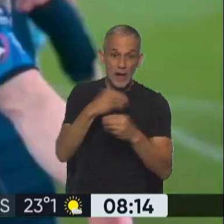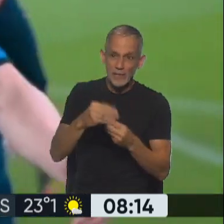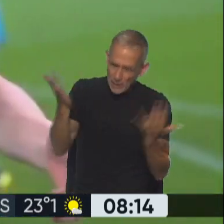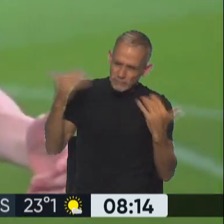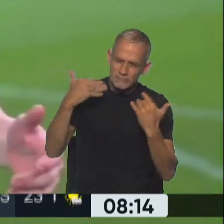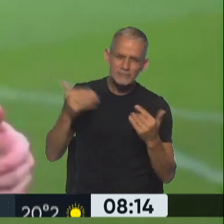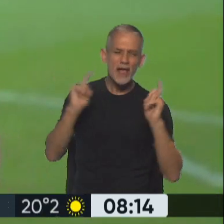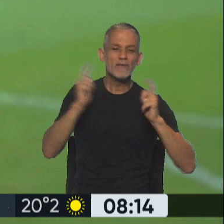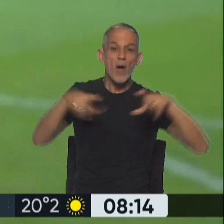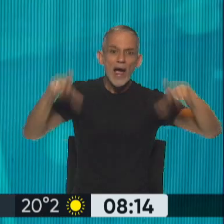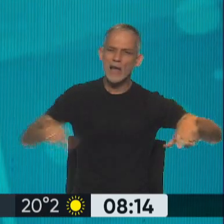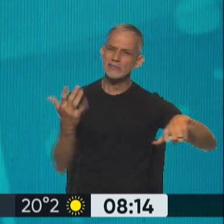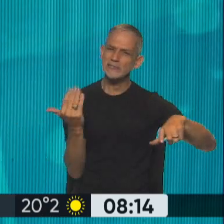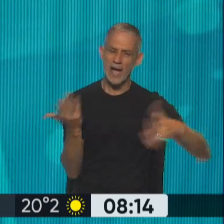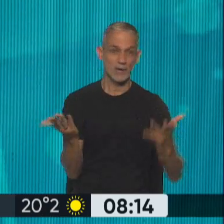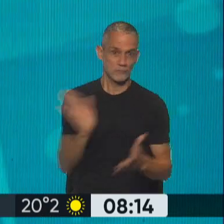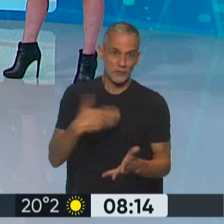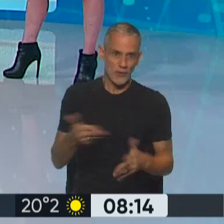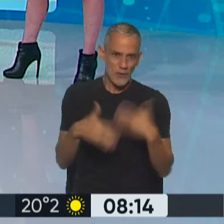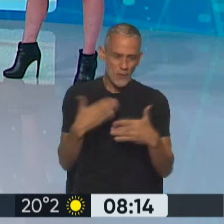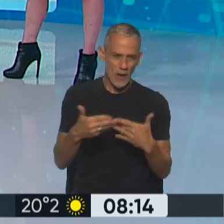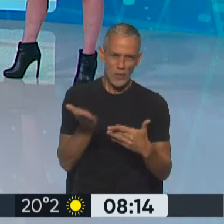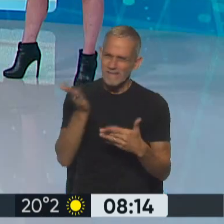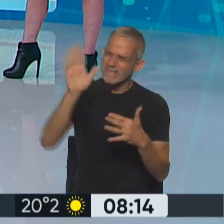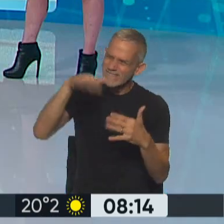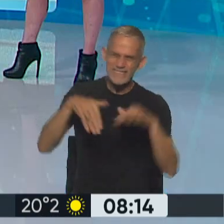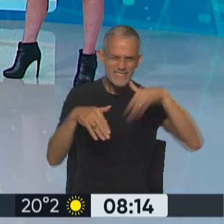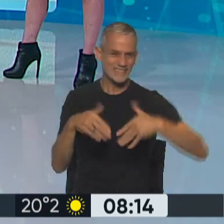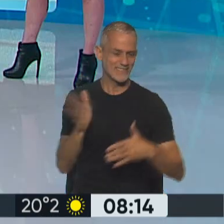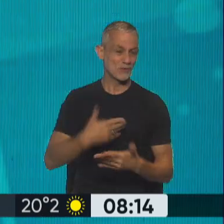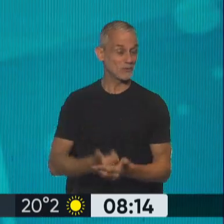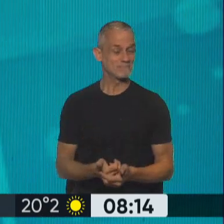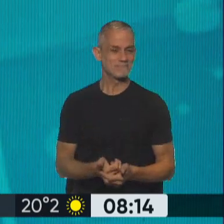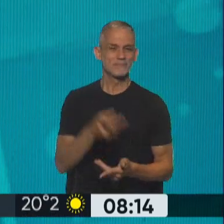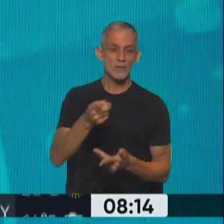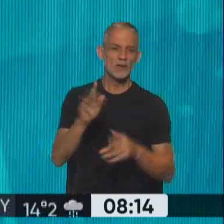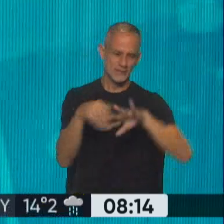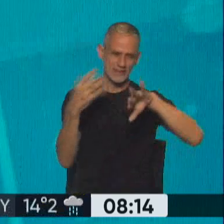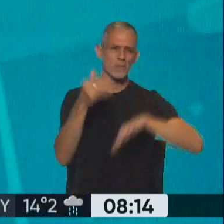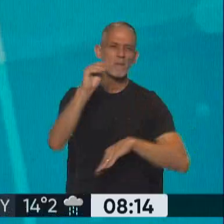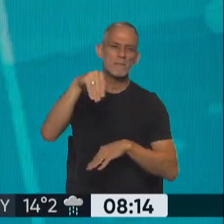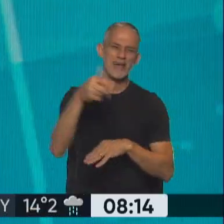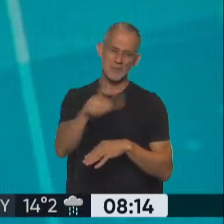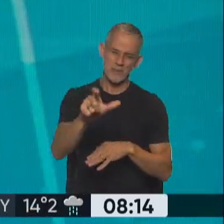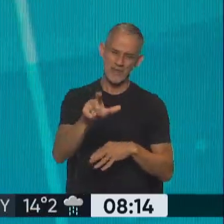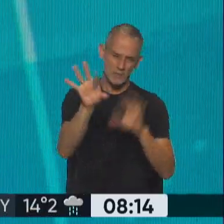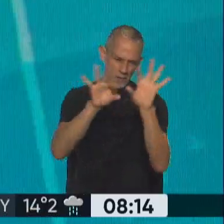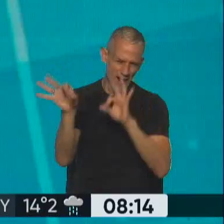disfrutara en cancha en campo de juego de la Copa que ganó la selección nacional Bueno después la seguimos con otras joyitas del